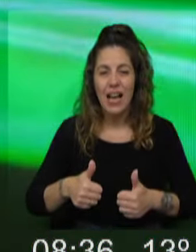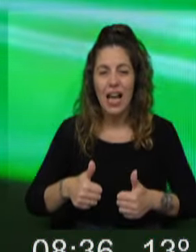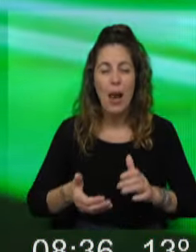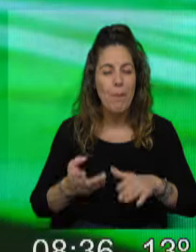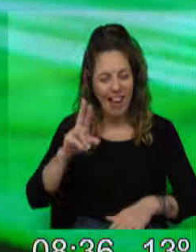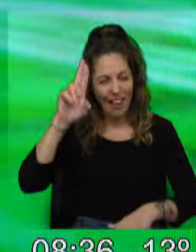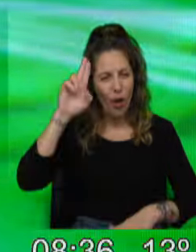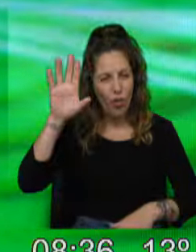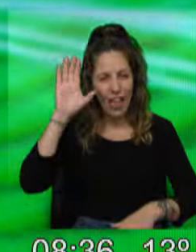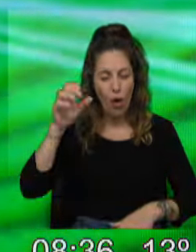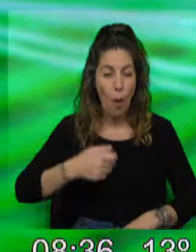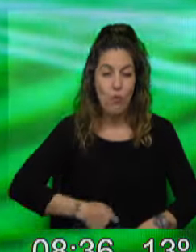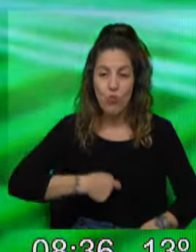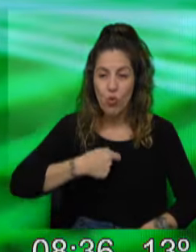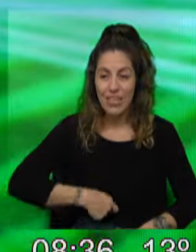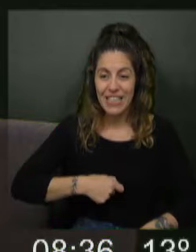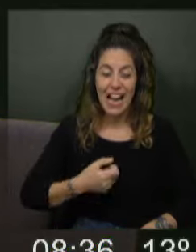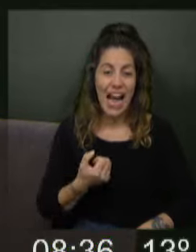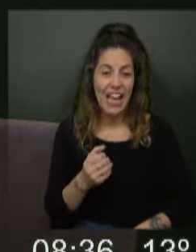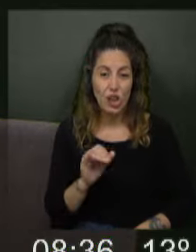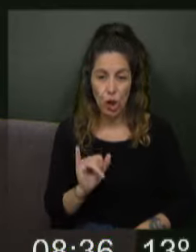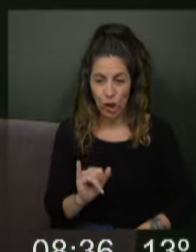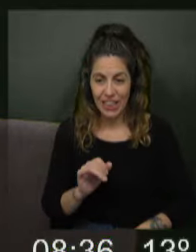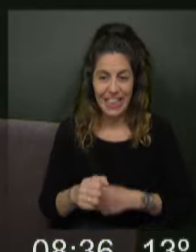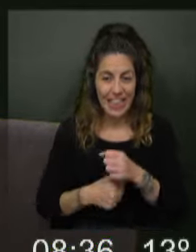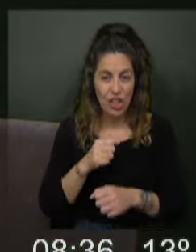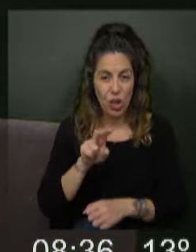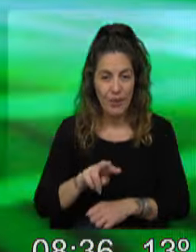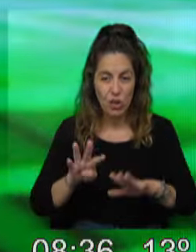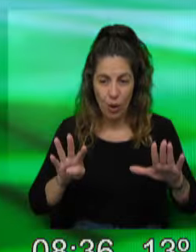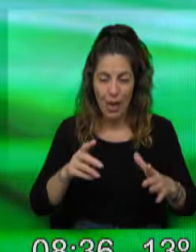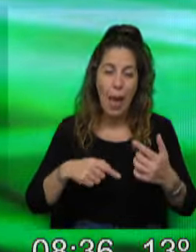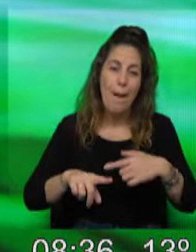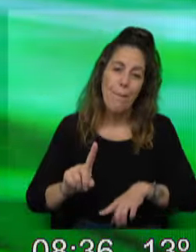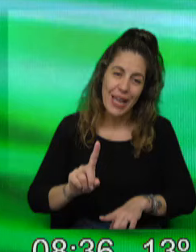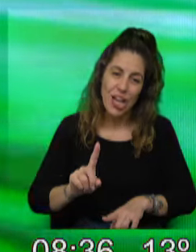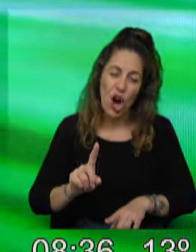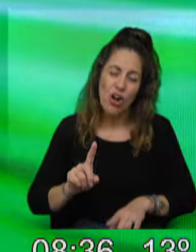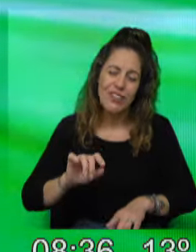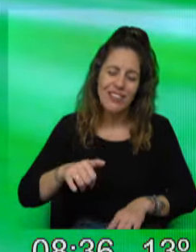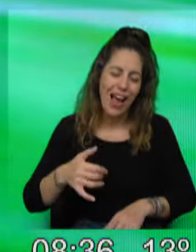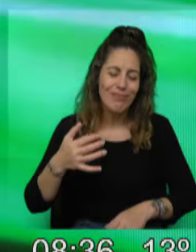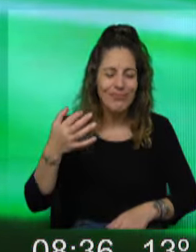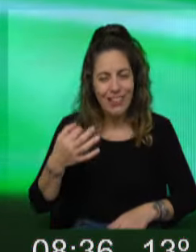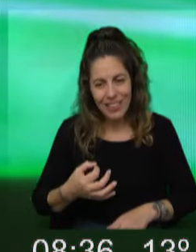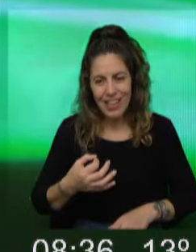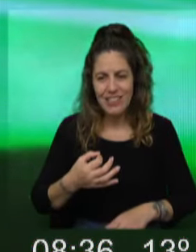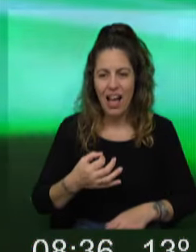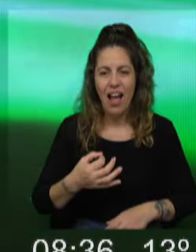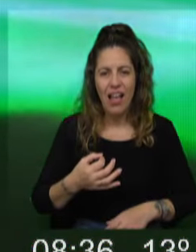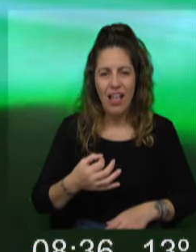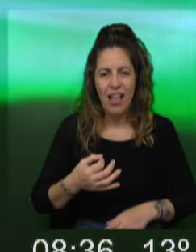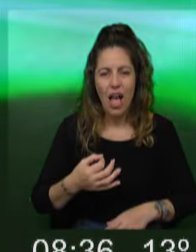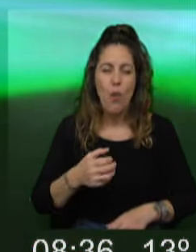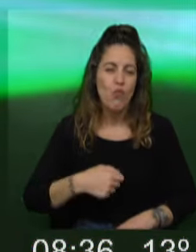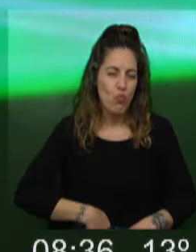recordado sea el de Mujica y astori en el 2009 Pero había cierta certeza este de que